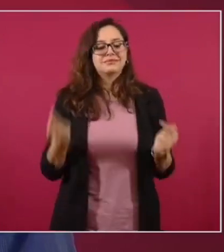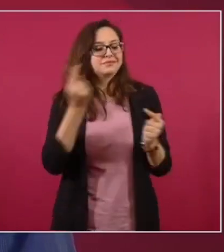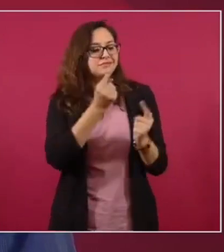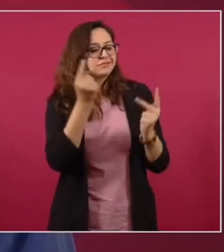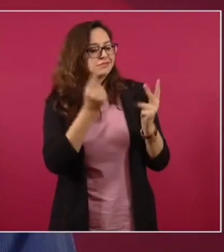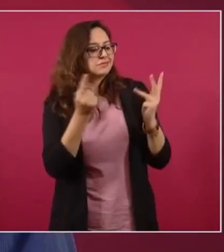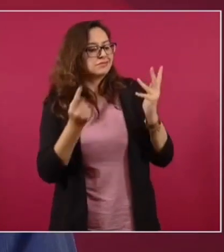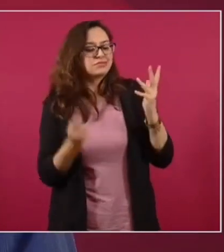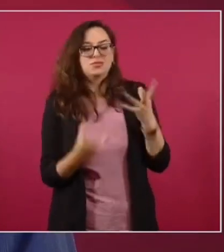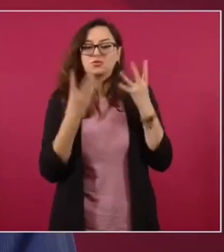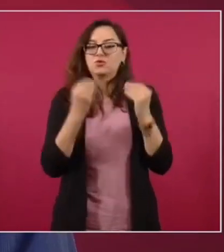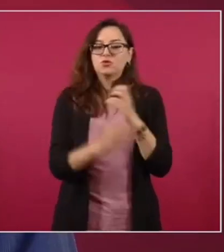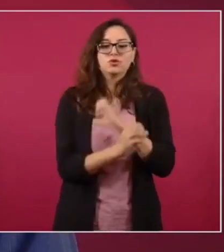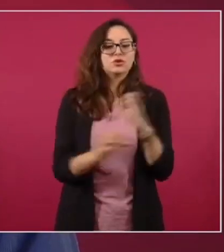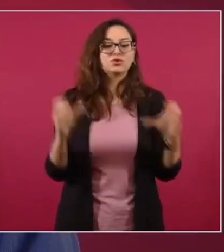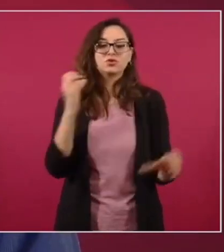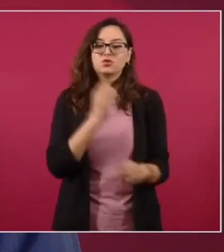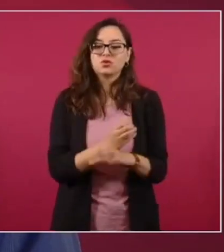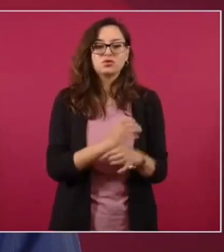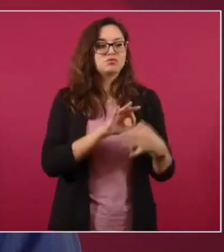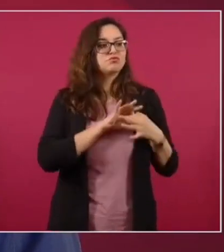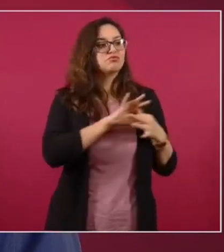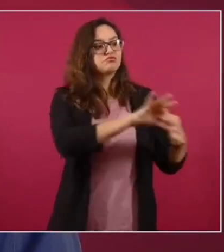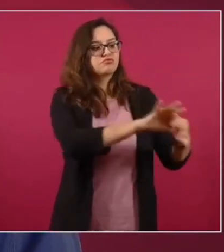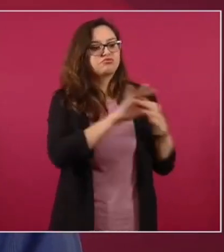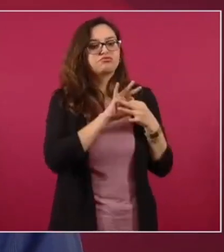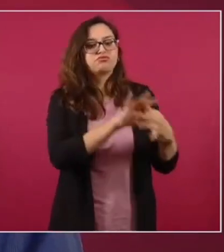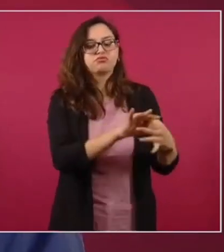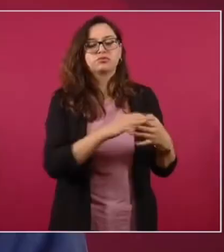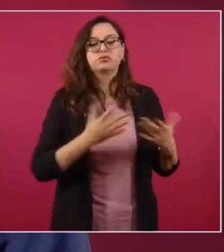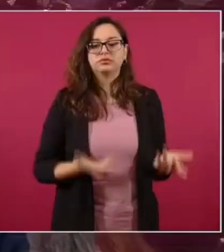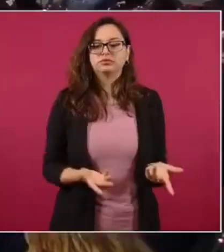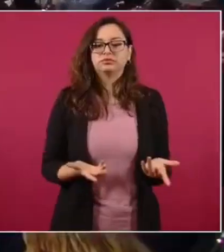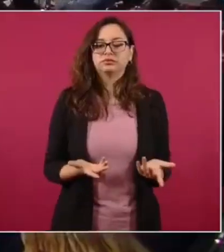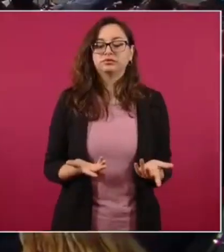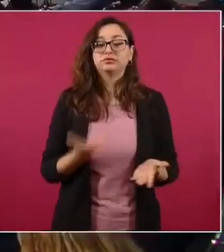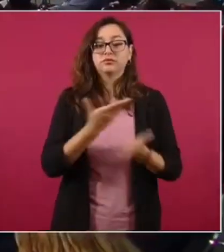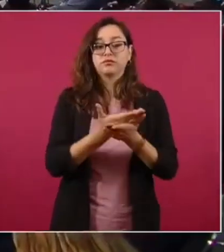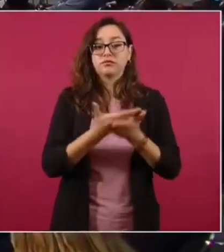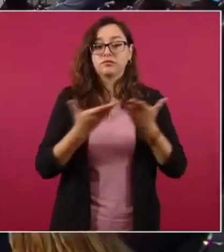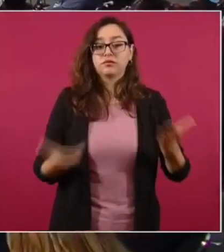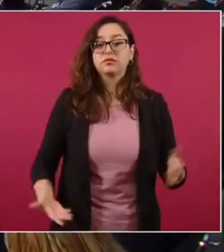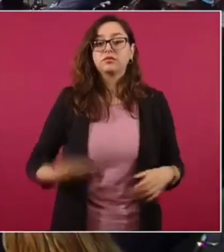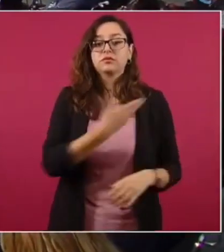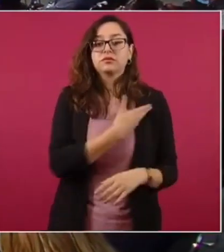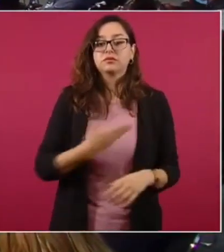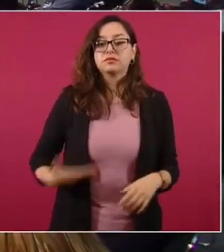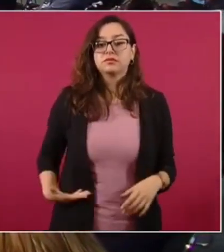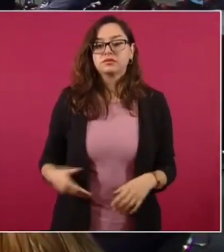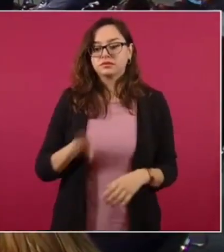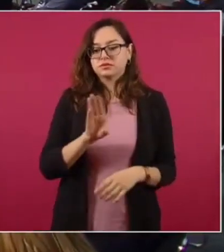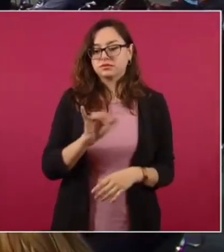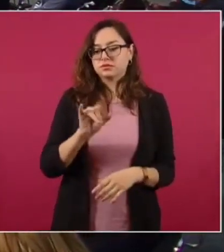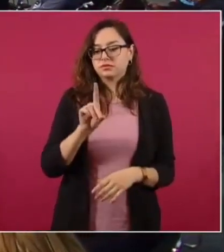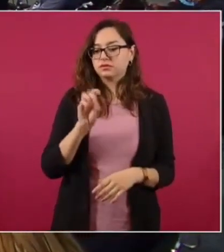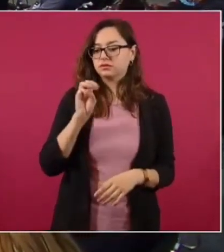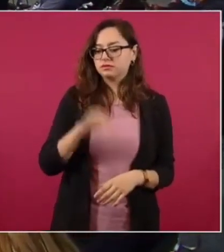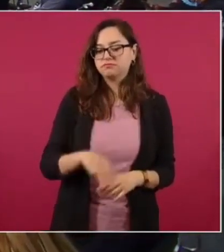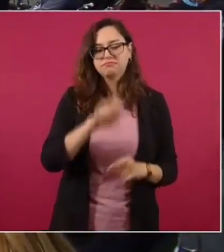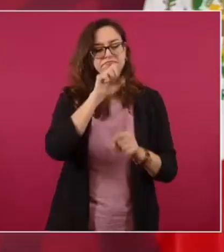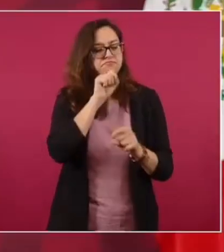otras cosas. Fue muy buena la relación. Ahora con el presidente Biden, de